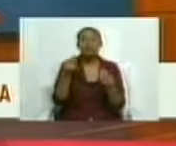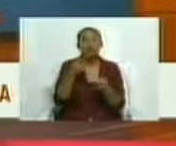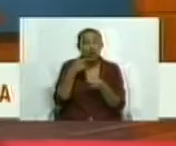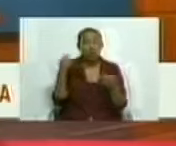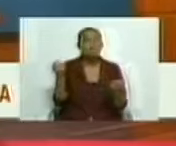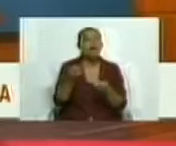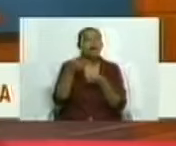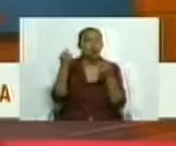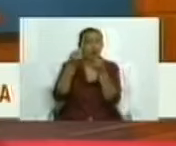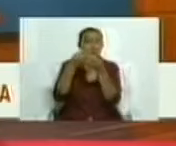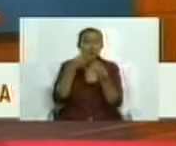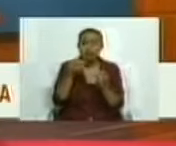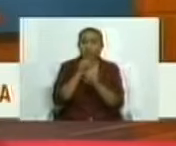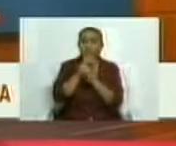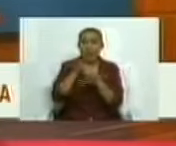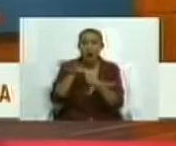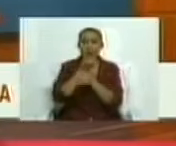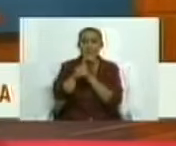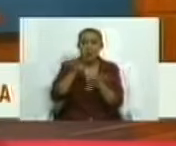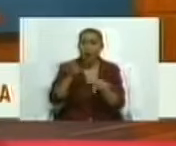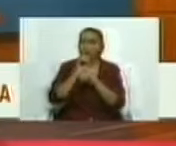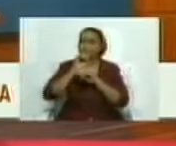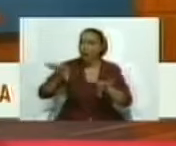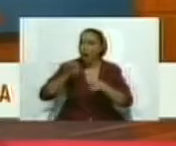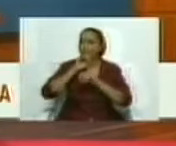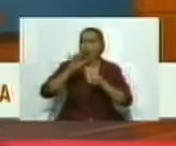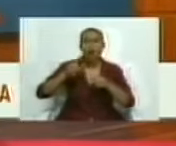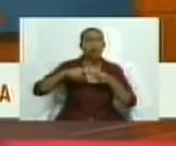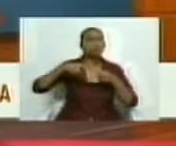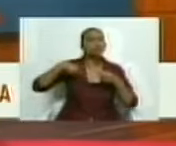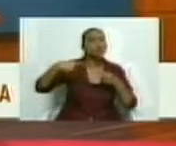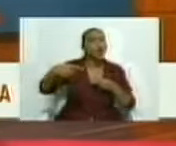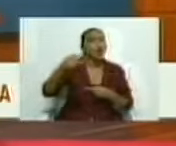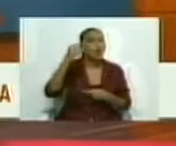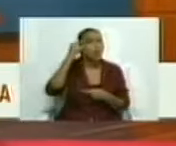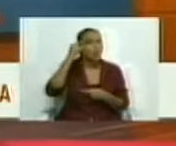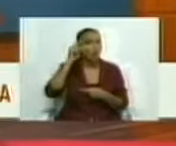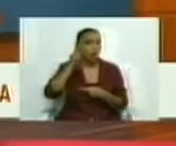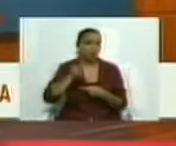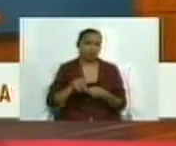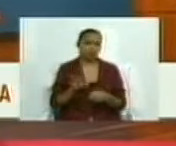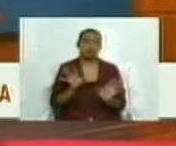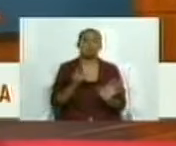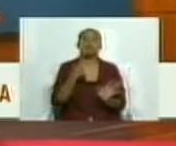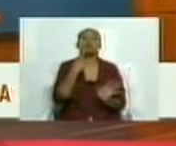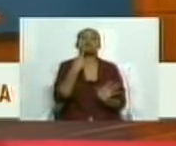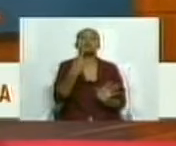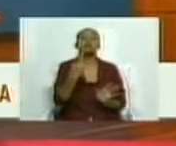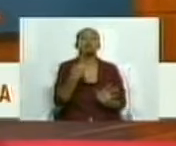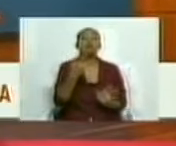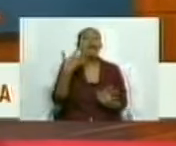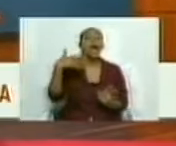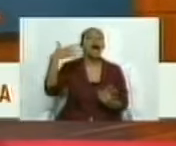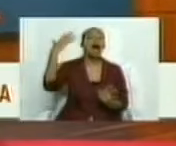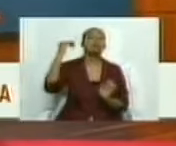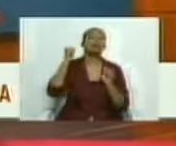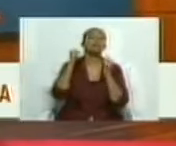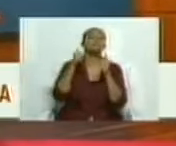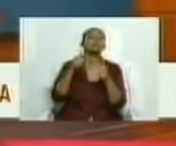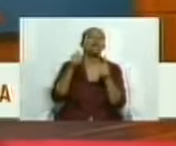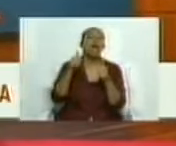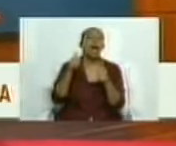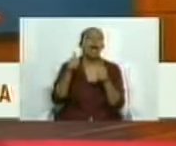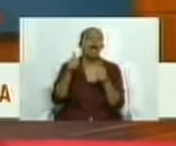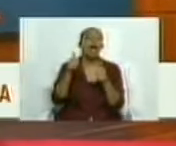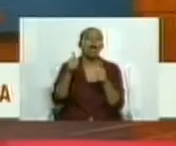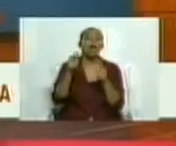zapato lo mataban y luego le quitaban los lentes no pero aquí dice que en esa época era bueno todo el mundo está aquí tranquilito en